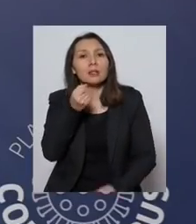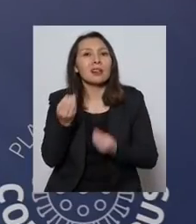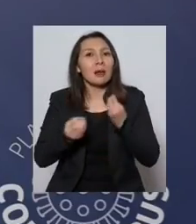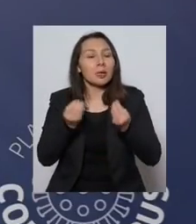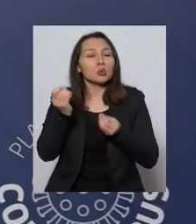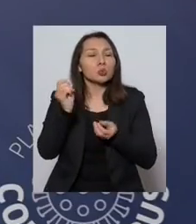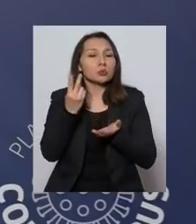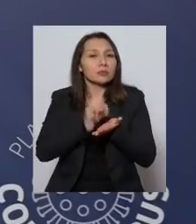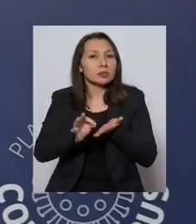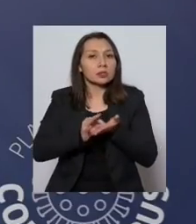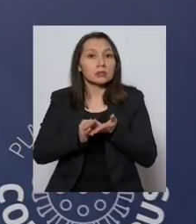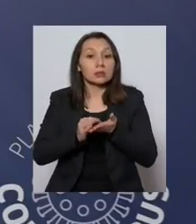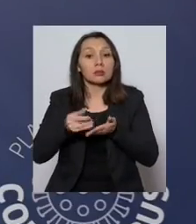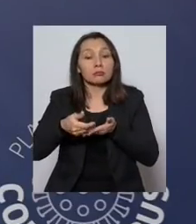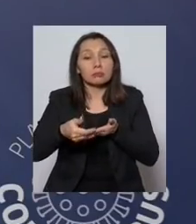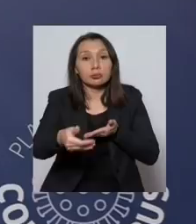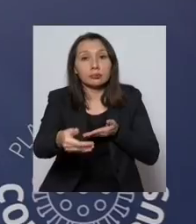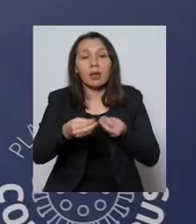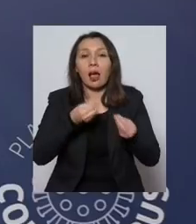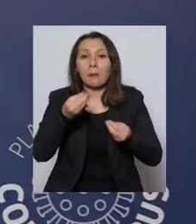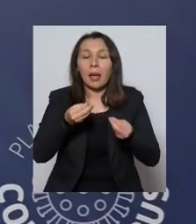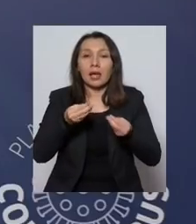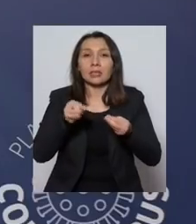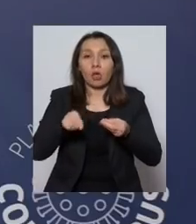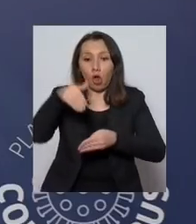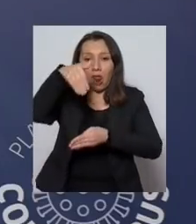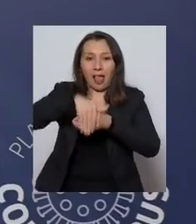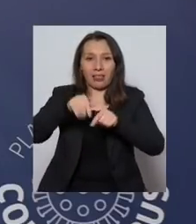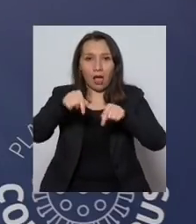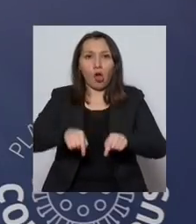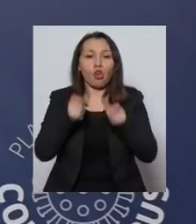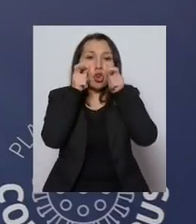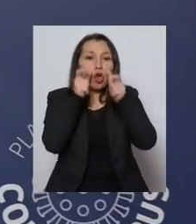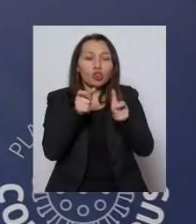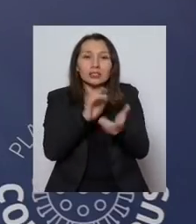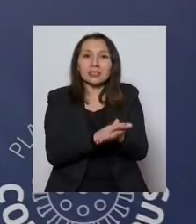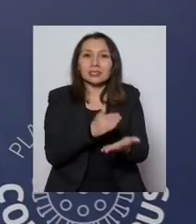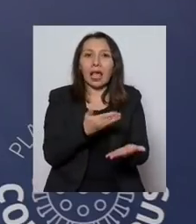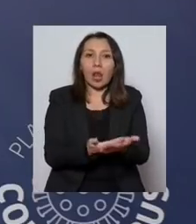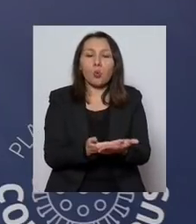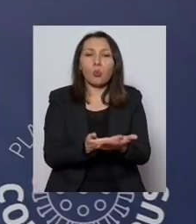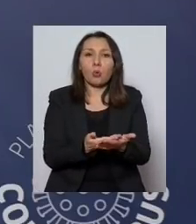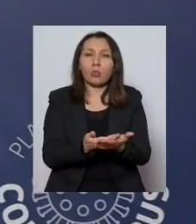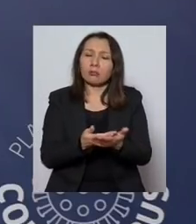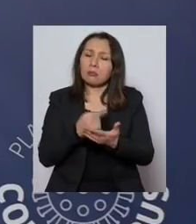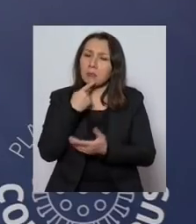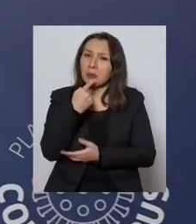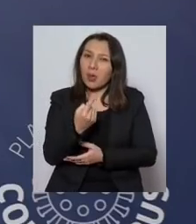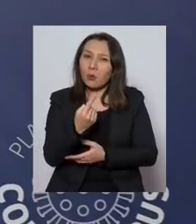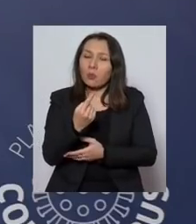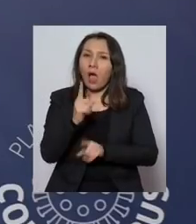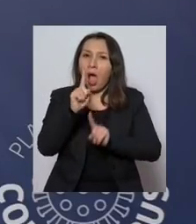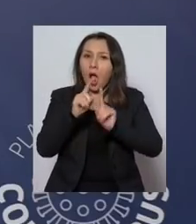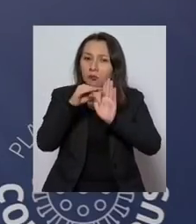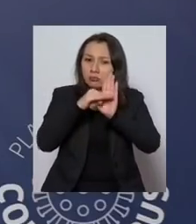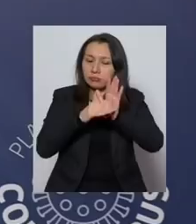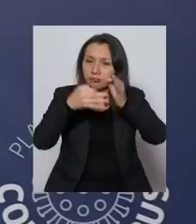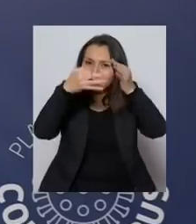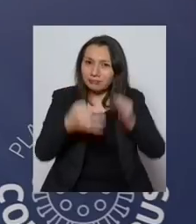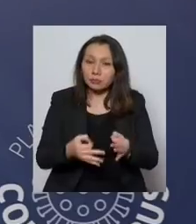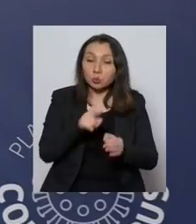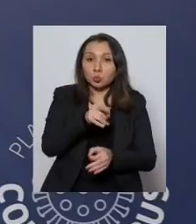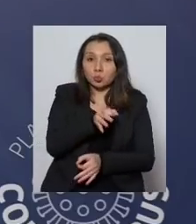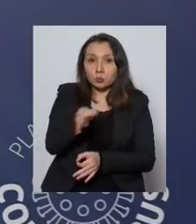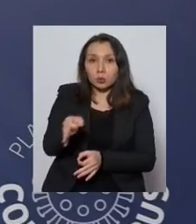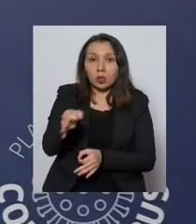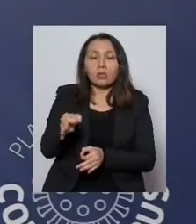que va a ocurrir también durante esta tarde con estos controles sanitarios. ¿Se va a tomar alguna medida concreta? Usted